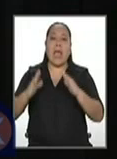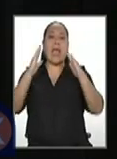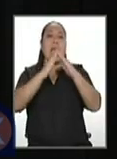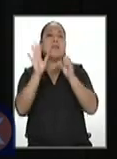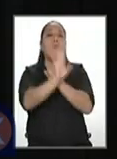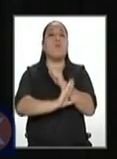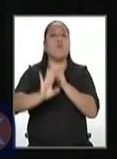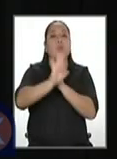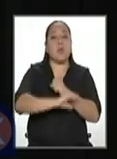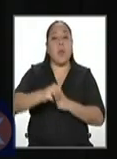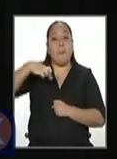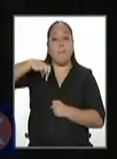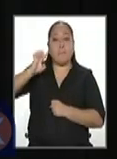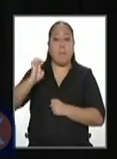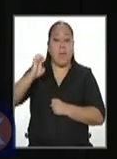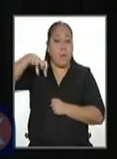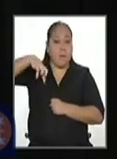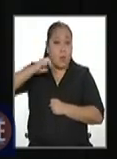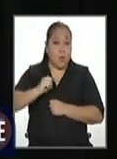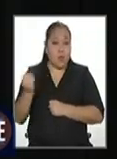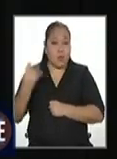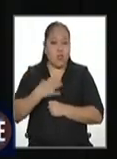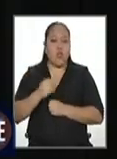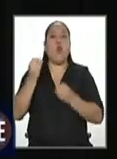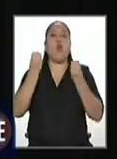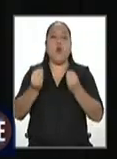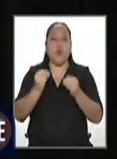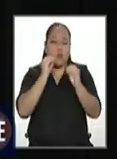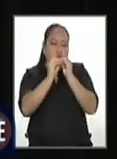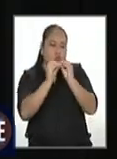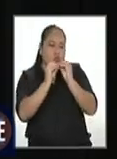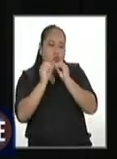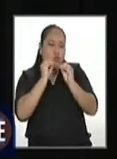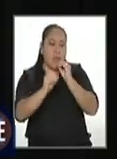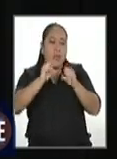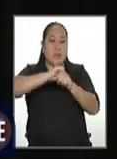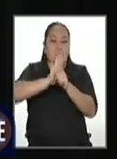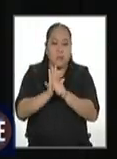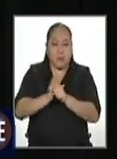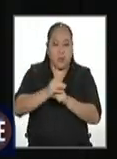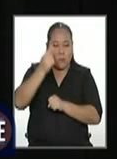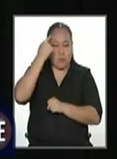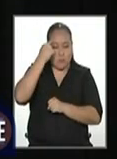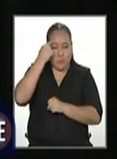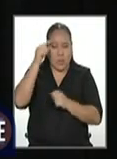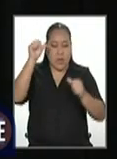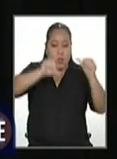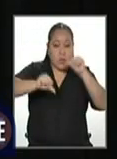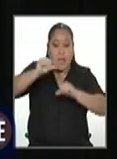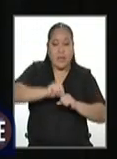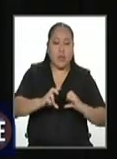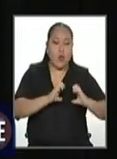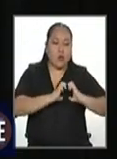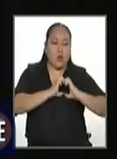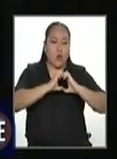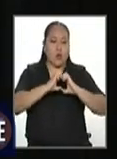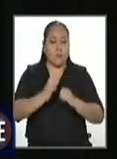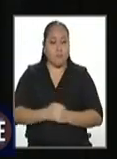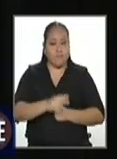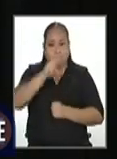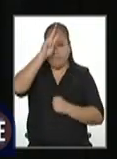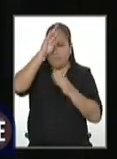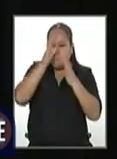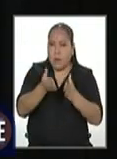seguras. Y Pepe nos ha hablado de cómo combatir esta pandemia con ciencia y con corazón.